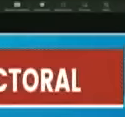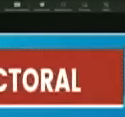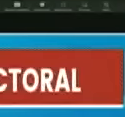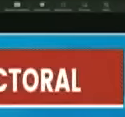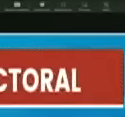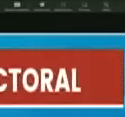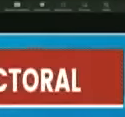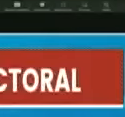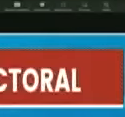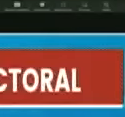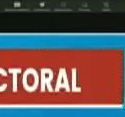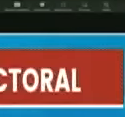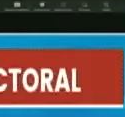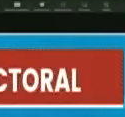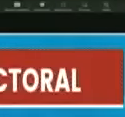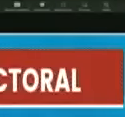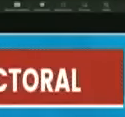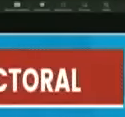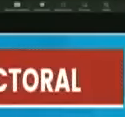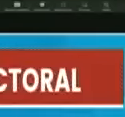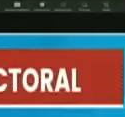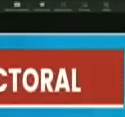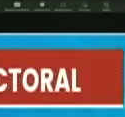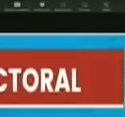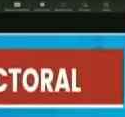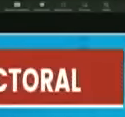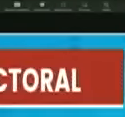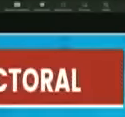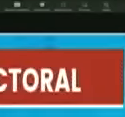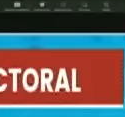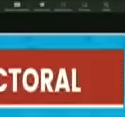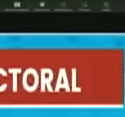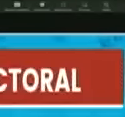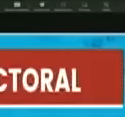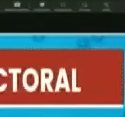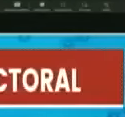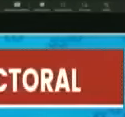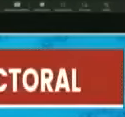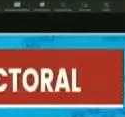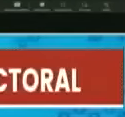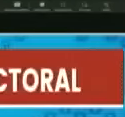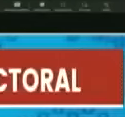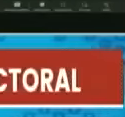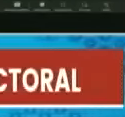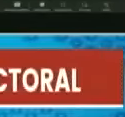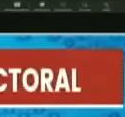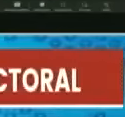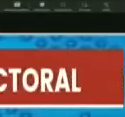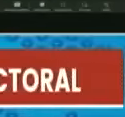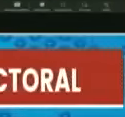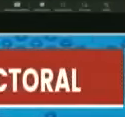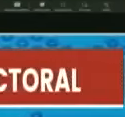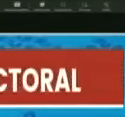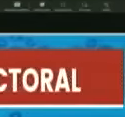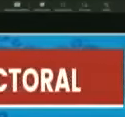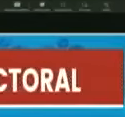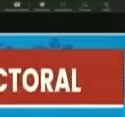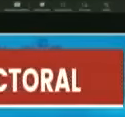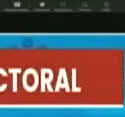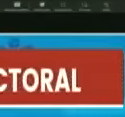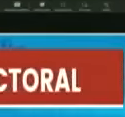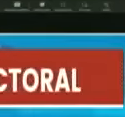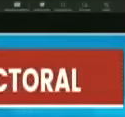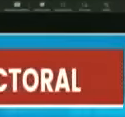CNE. Algunos no lo quisieron firmar. ¿Por qué no lo quisieron firmar? Ah, porque ese es el primer paso para cantar